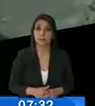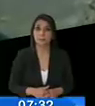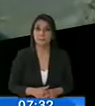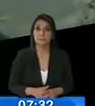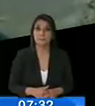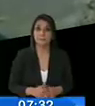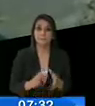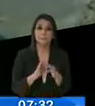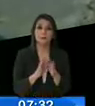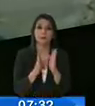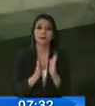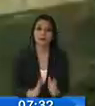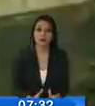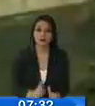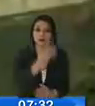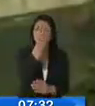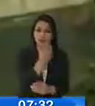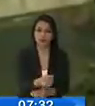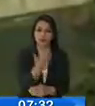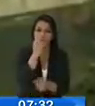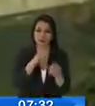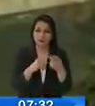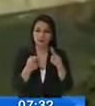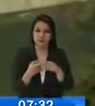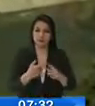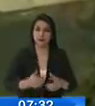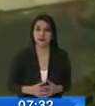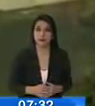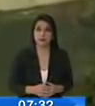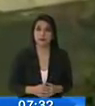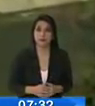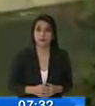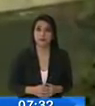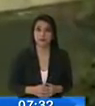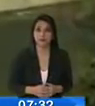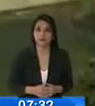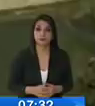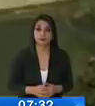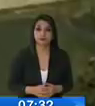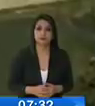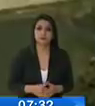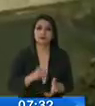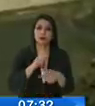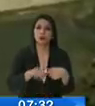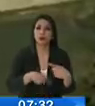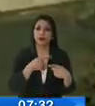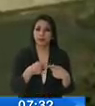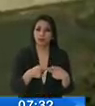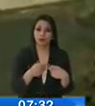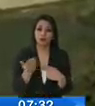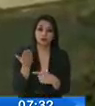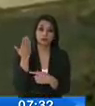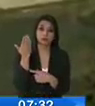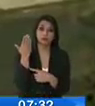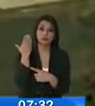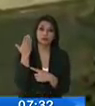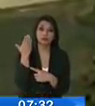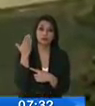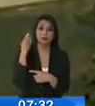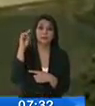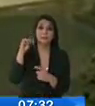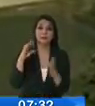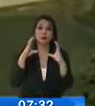compañeros en estudios amigos muy buenos días recordemos que esto se produjo la madrugada de la noche también de ayer